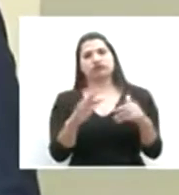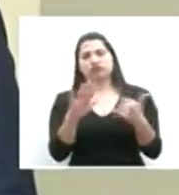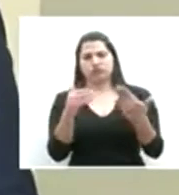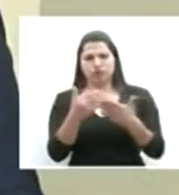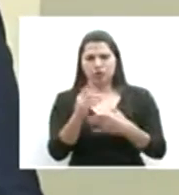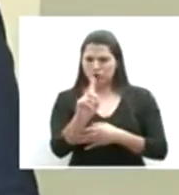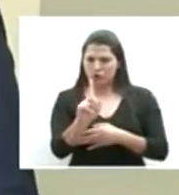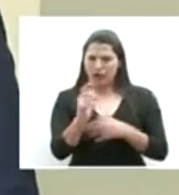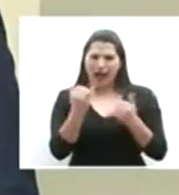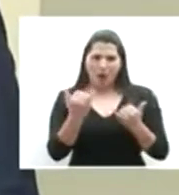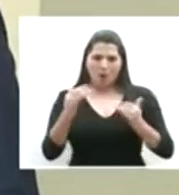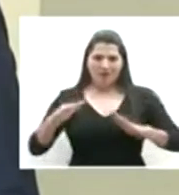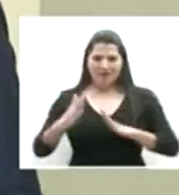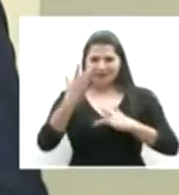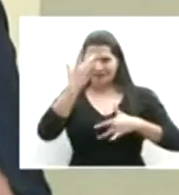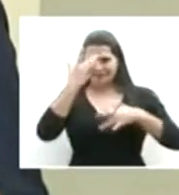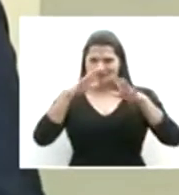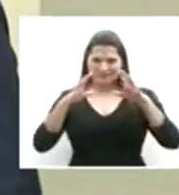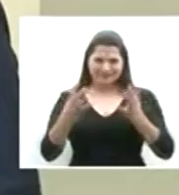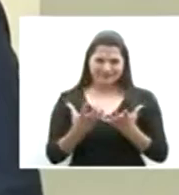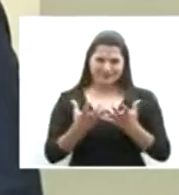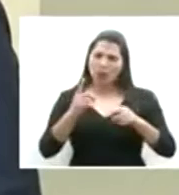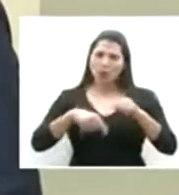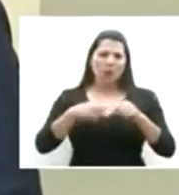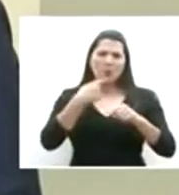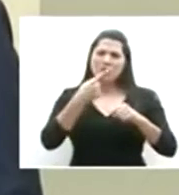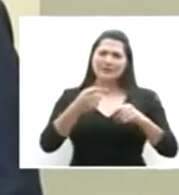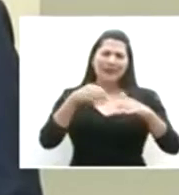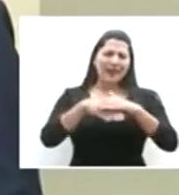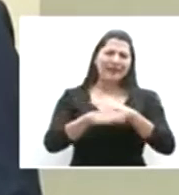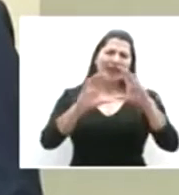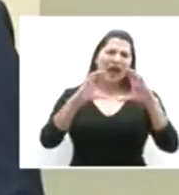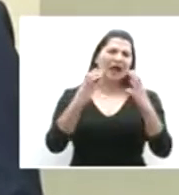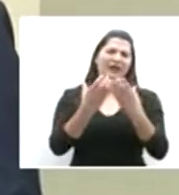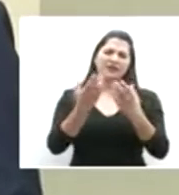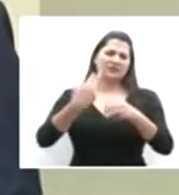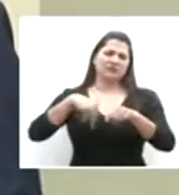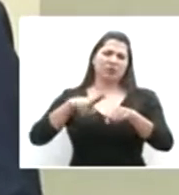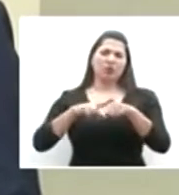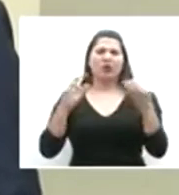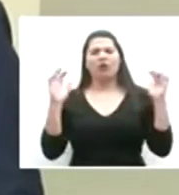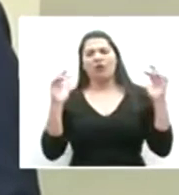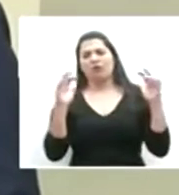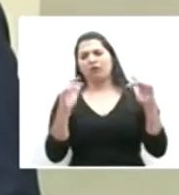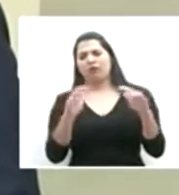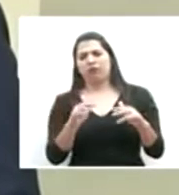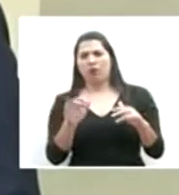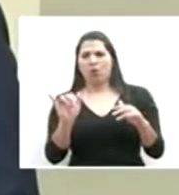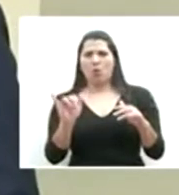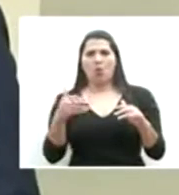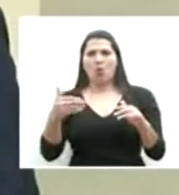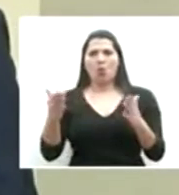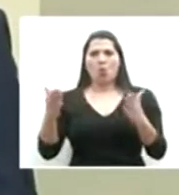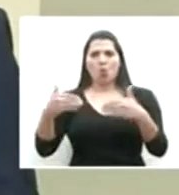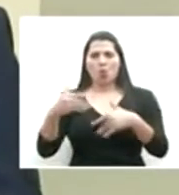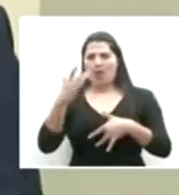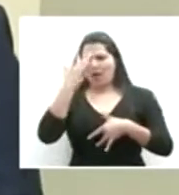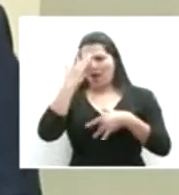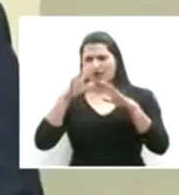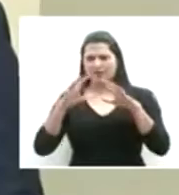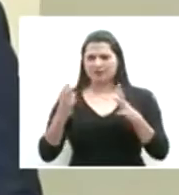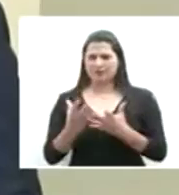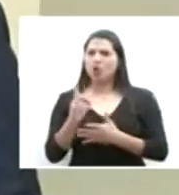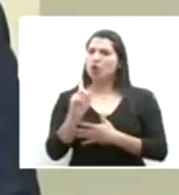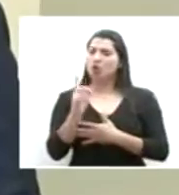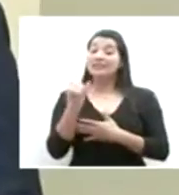de que se van a retomar las clases como ocurre normalmente con las clases cuando no hay pandemia, ¿verdad? Entonces son condiciones